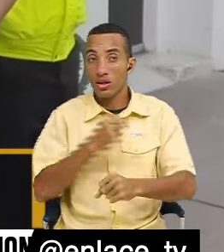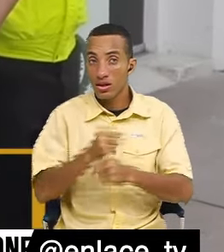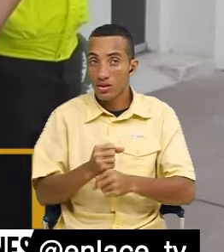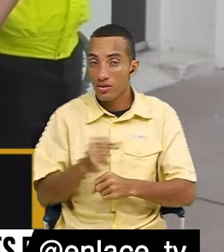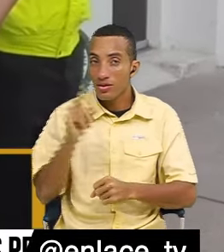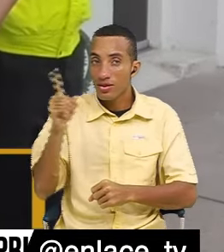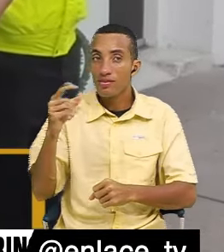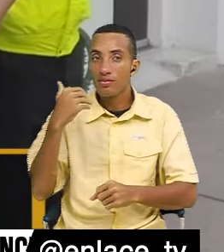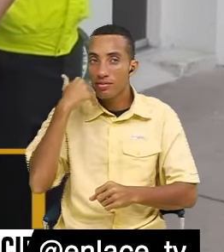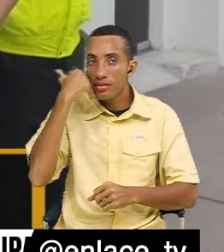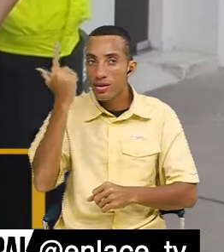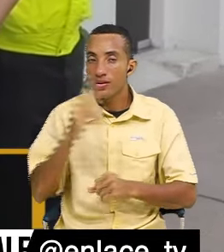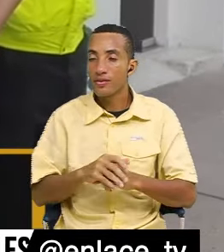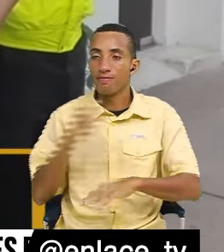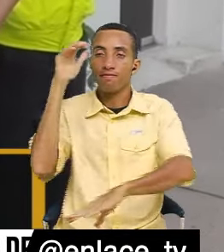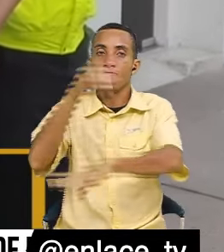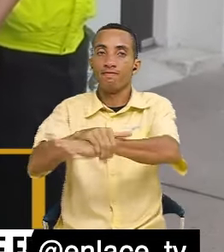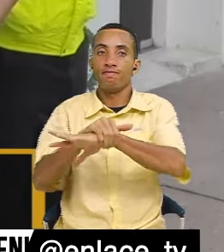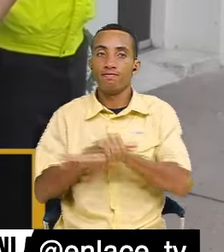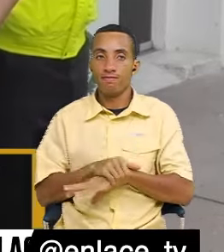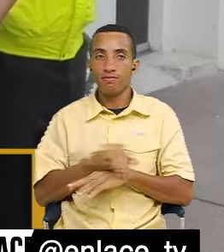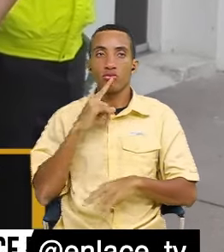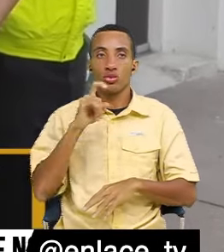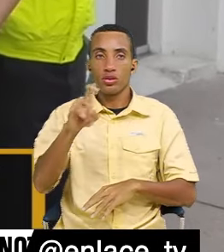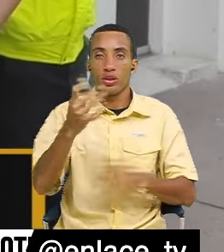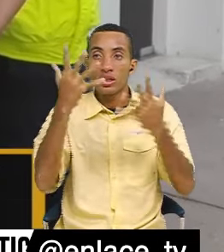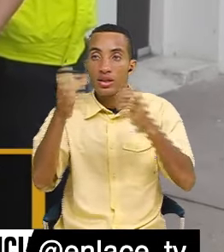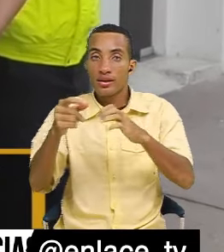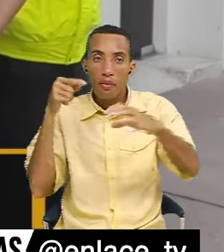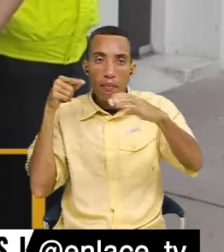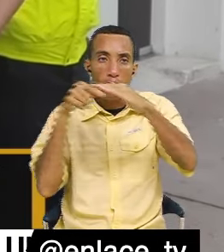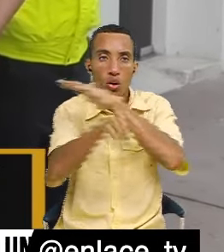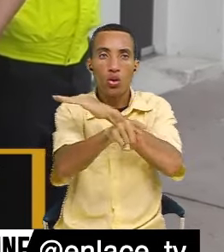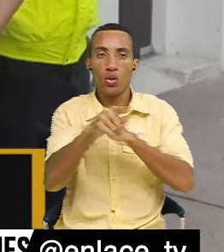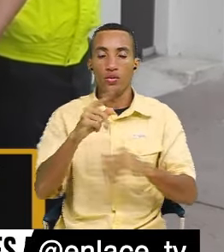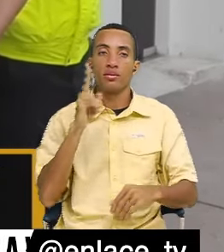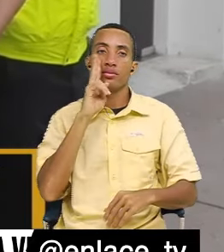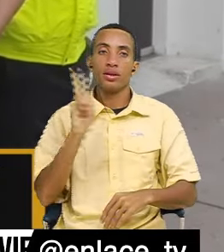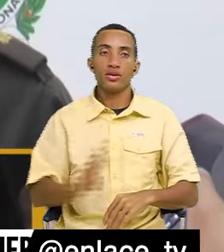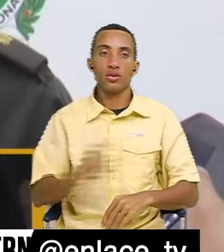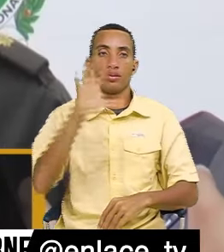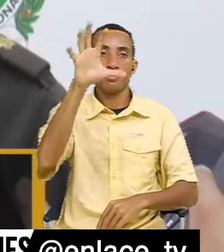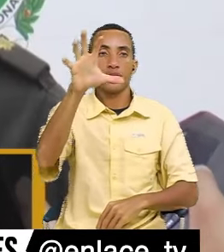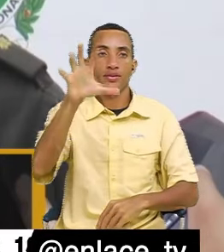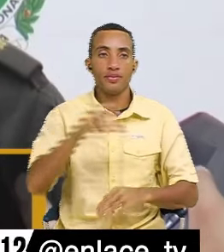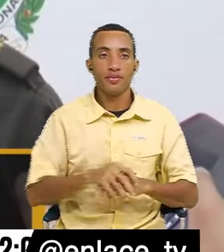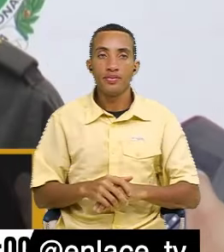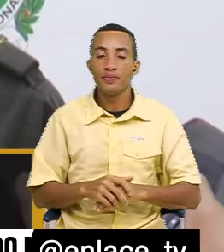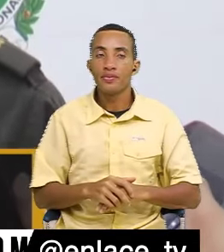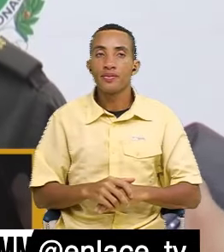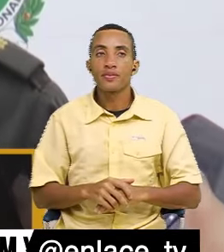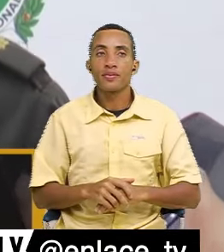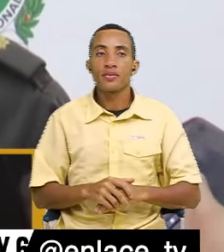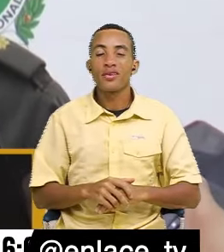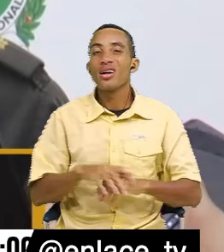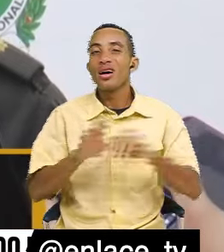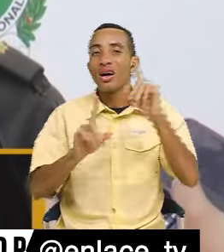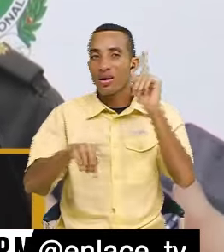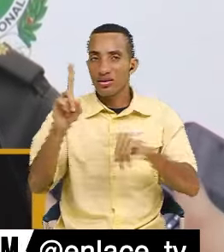en la ciudad de Bucaramanga cuando se disponían a huir hacia Venezuela, según lo manifestó la policía. Hay algunos temas pues que se